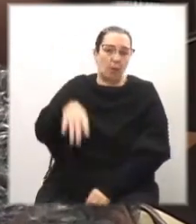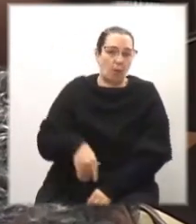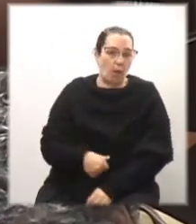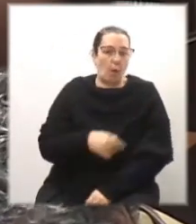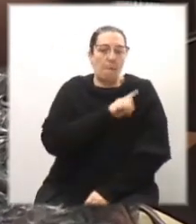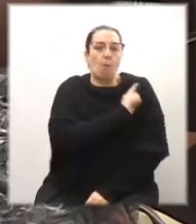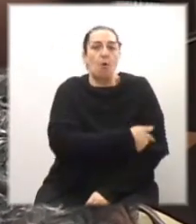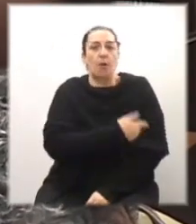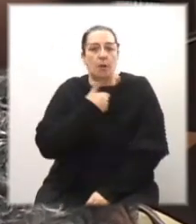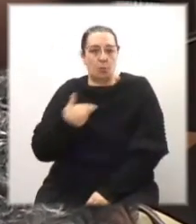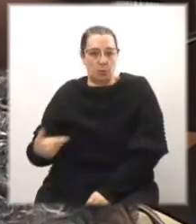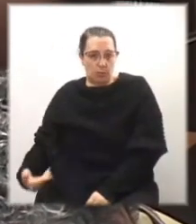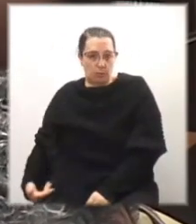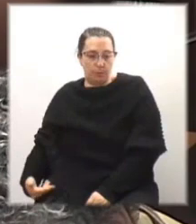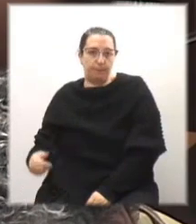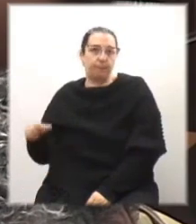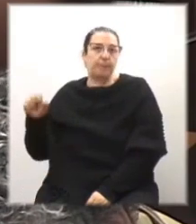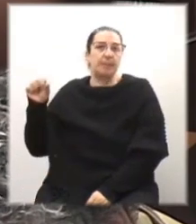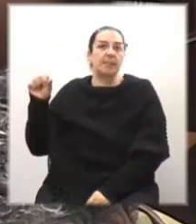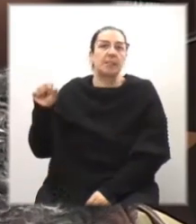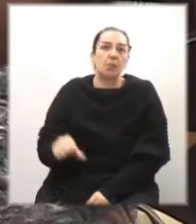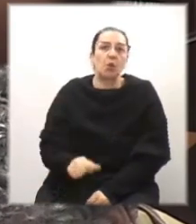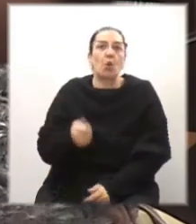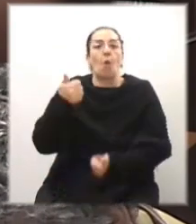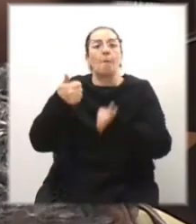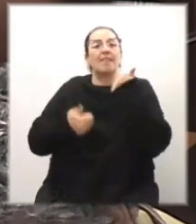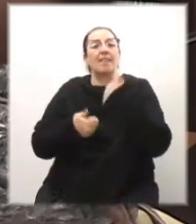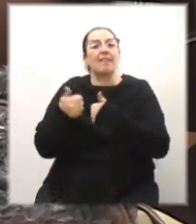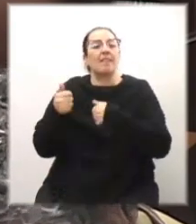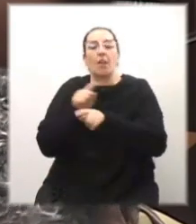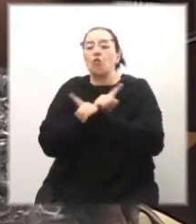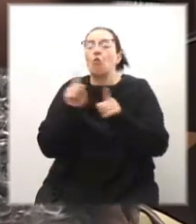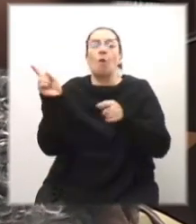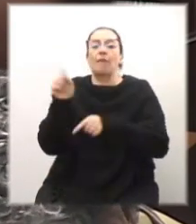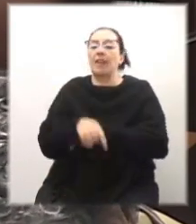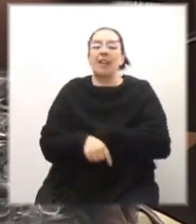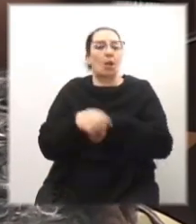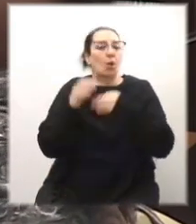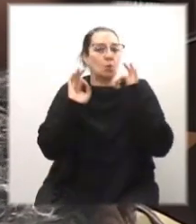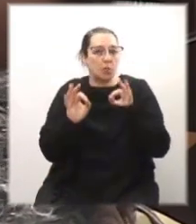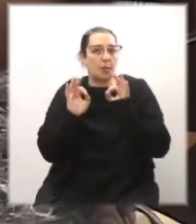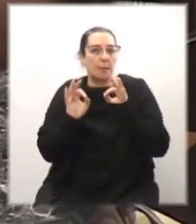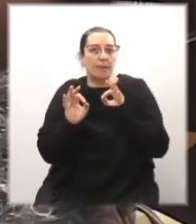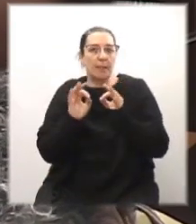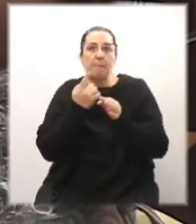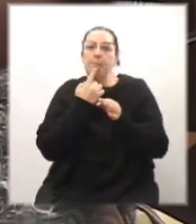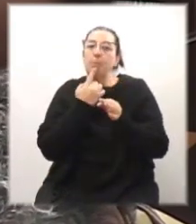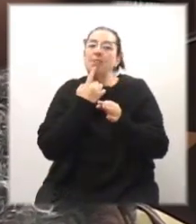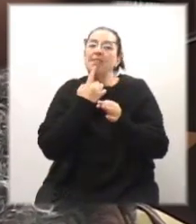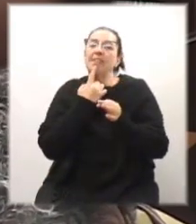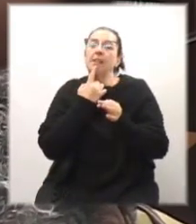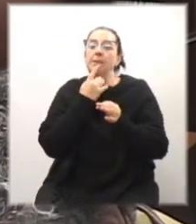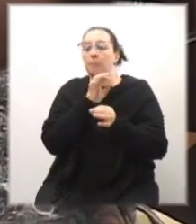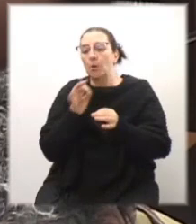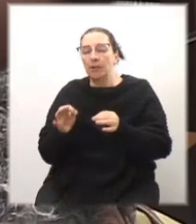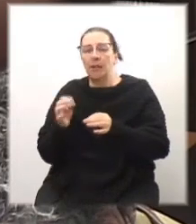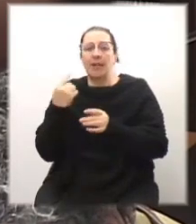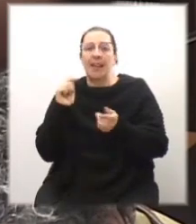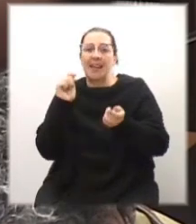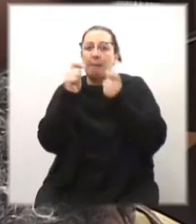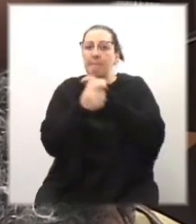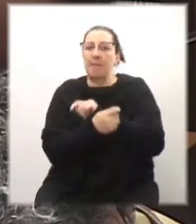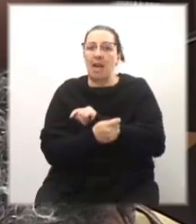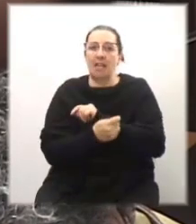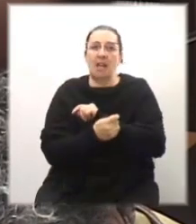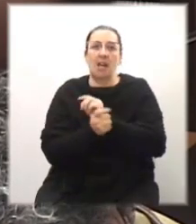Ejecutivo. El deterioro general de la competitividad no proviene exclusivamente de la política monetaria y